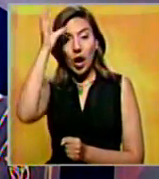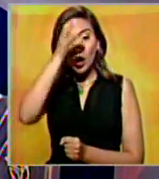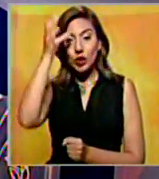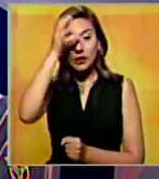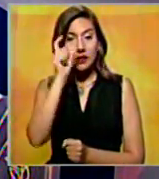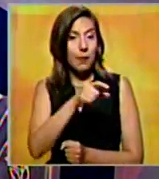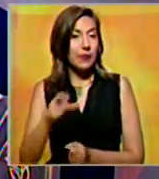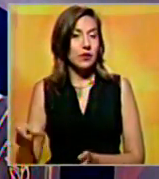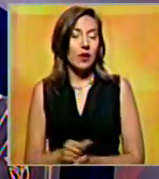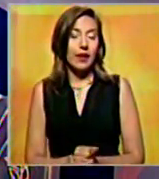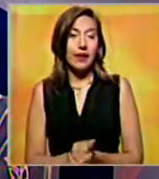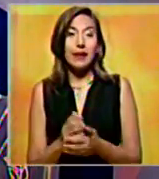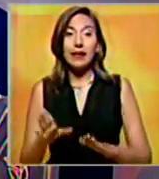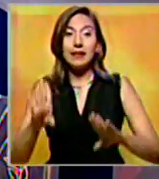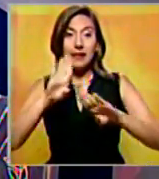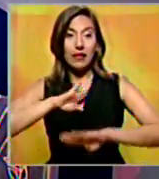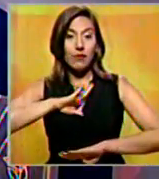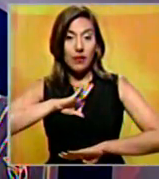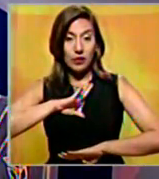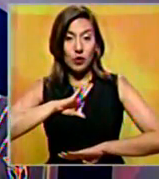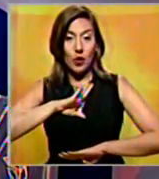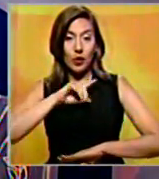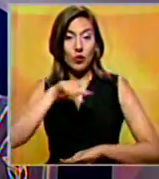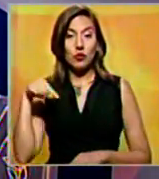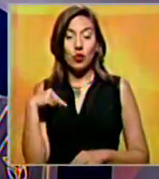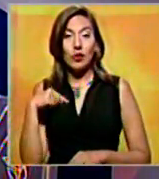en el país. Y qué satisfacción que tuvimos la suerte de estar en la